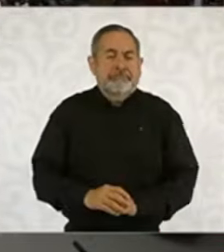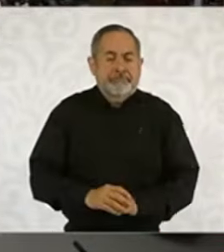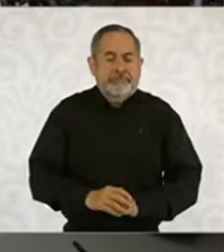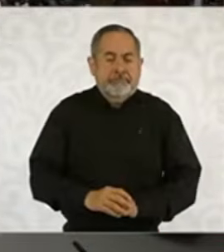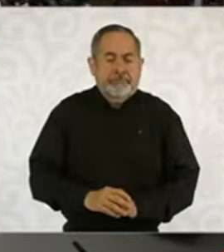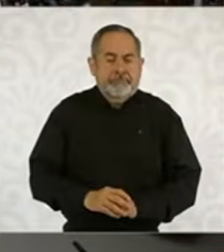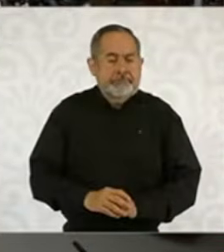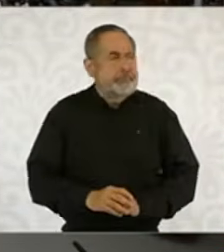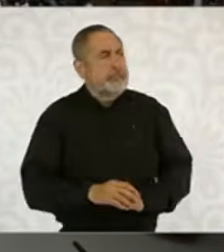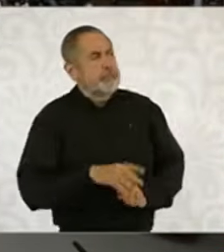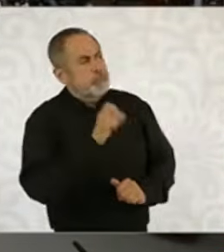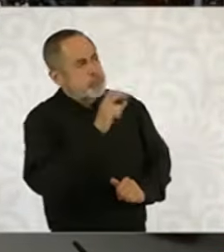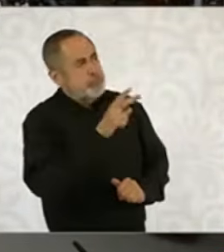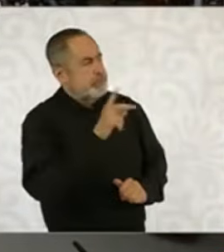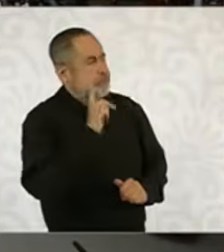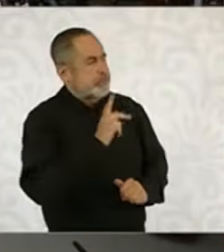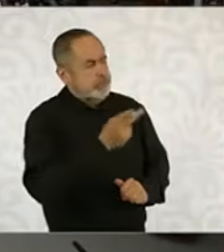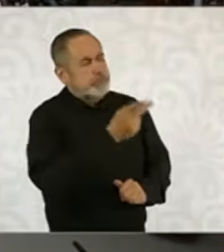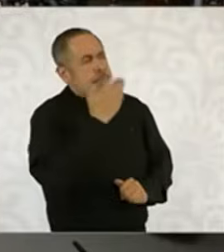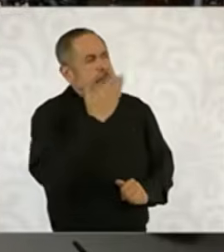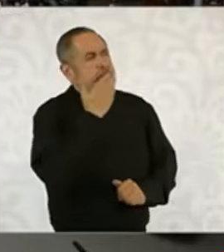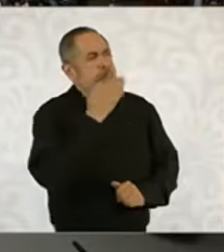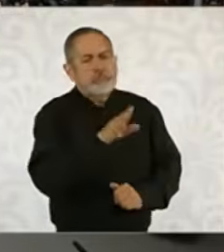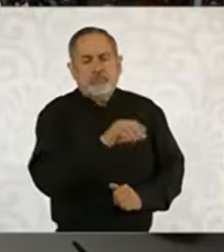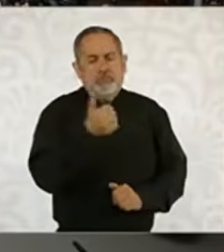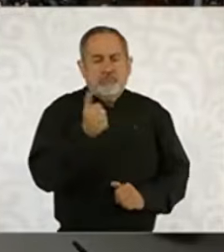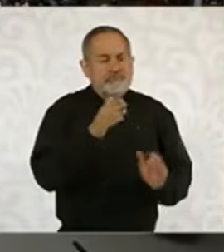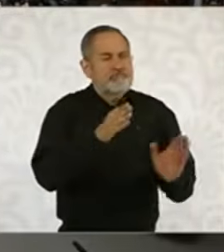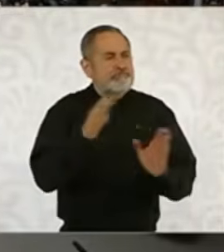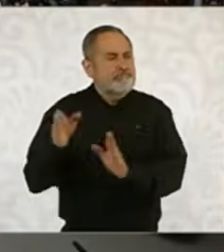bueno, en otro tema, presidenta, sobre los